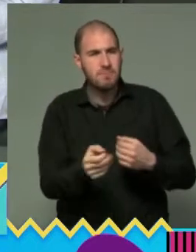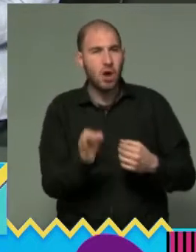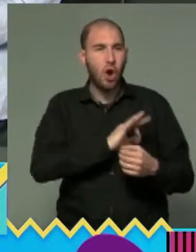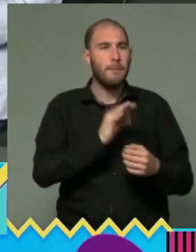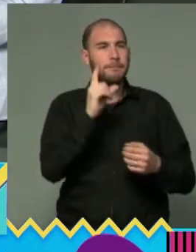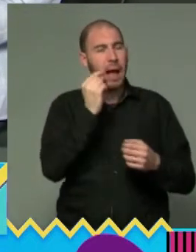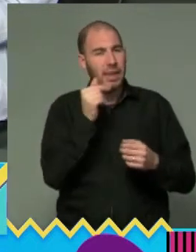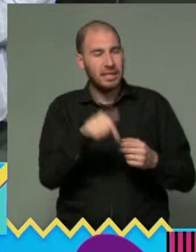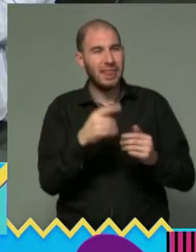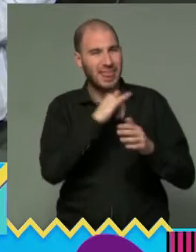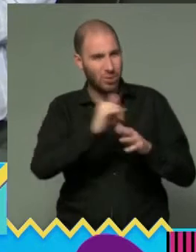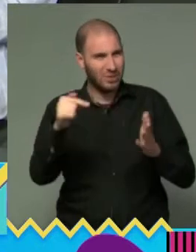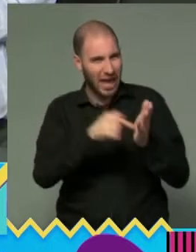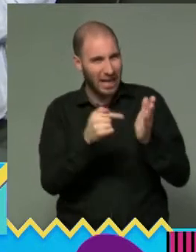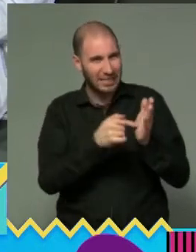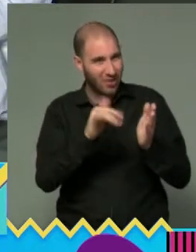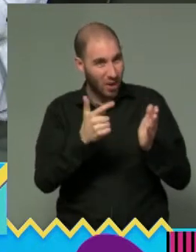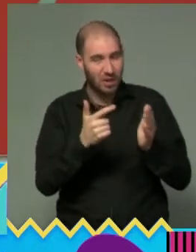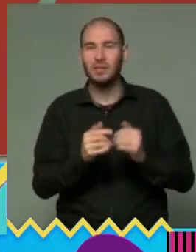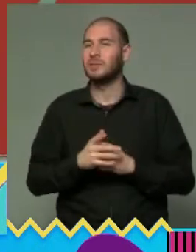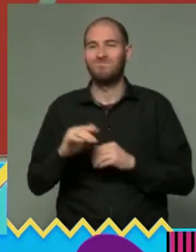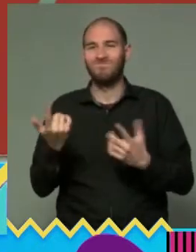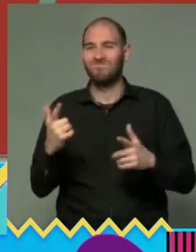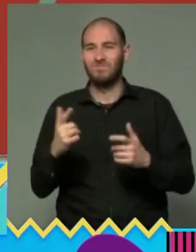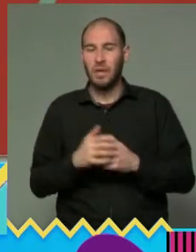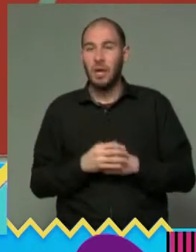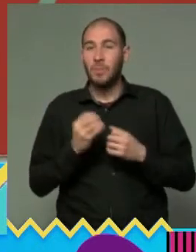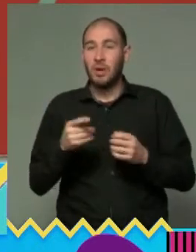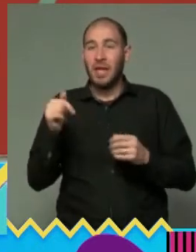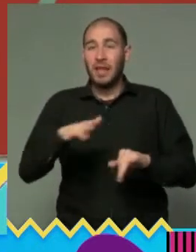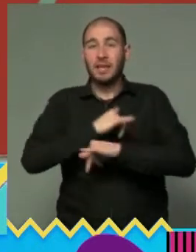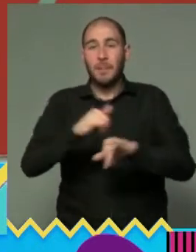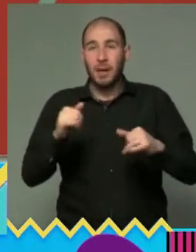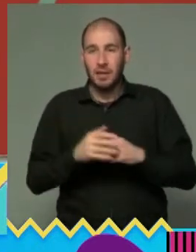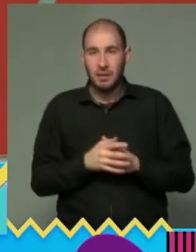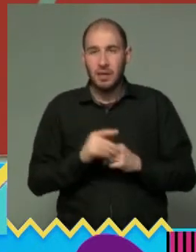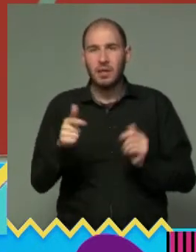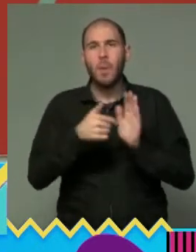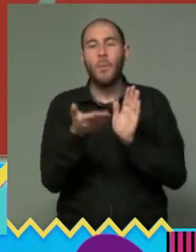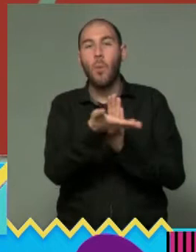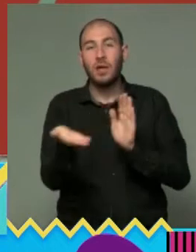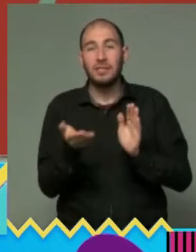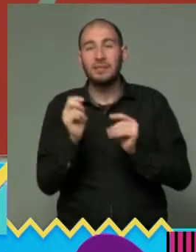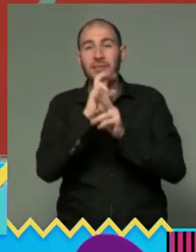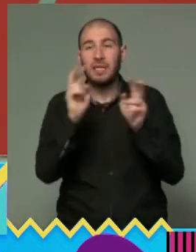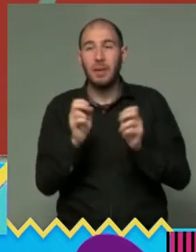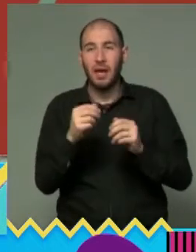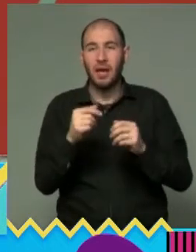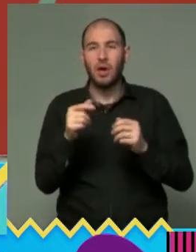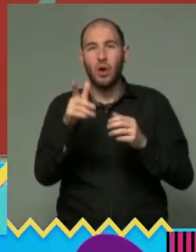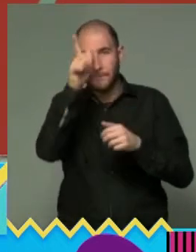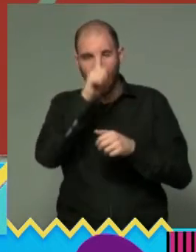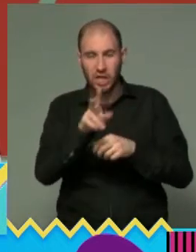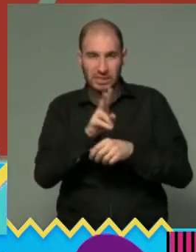algún padre, ¿ese tipo de denuncias tienen o no? No hemos recibido, porque realmente desde la campaña se visibilizan mucho los casos de fuerza de